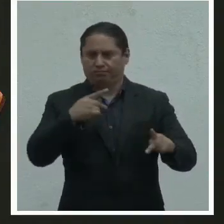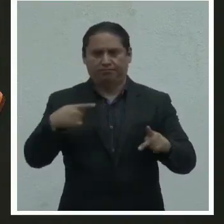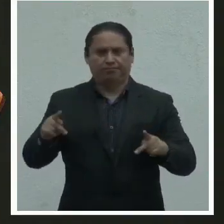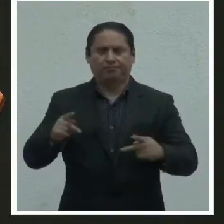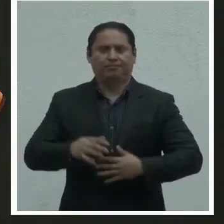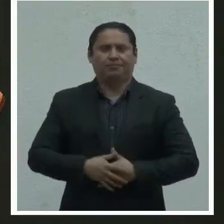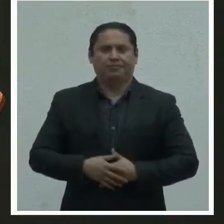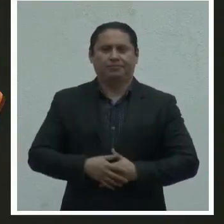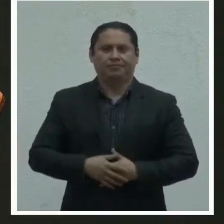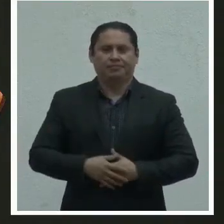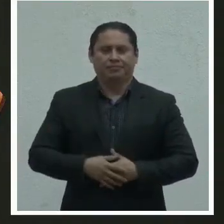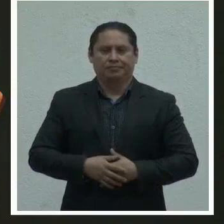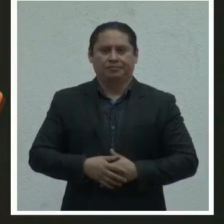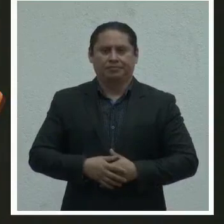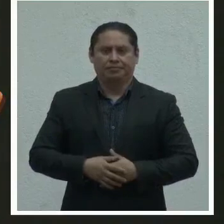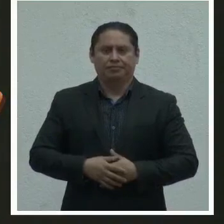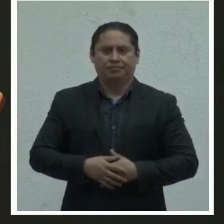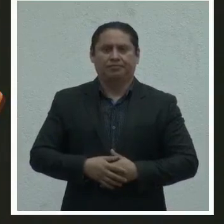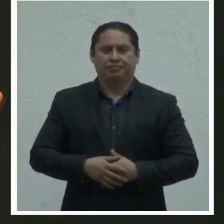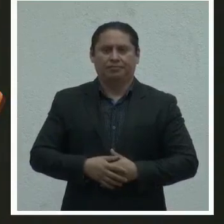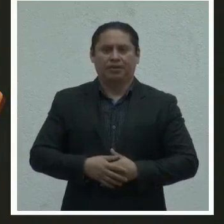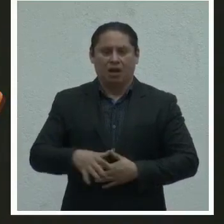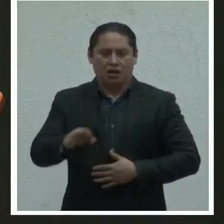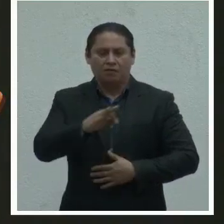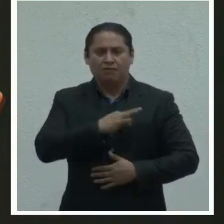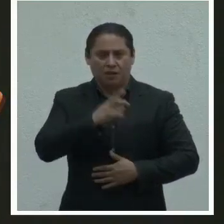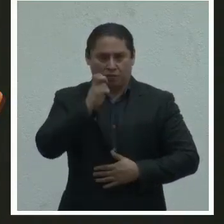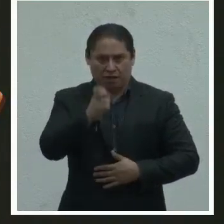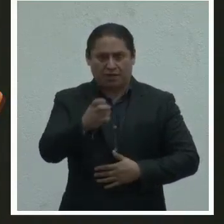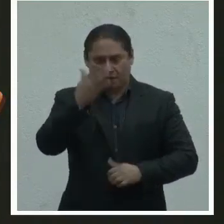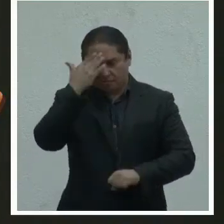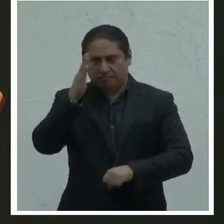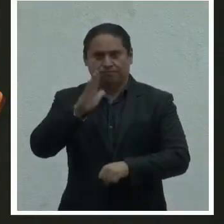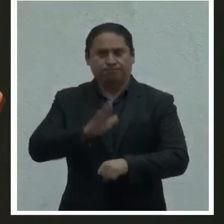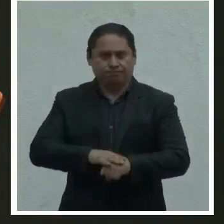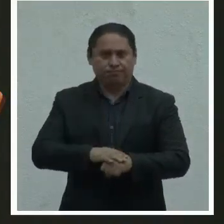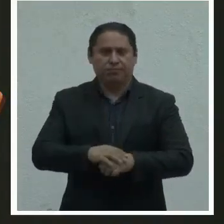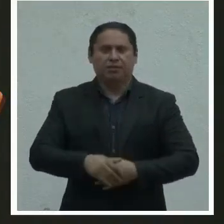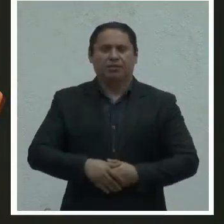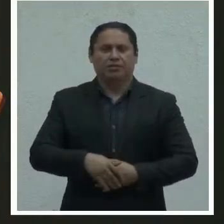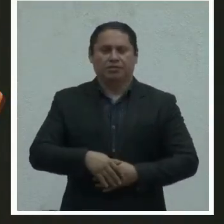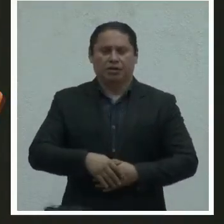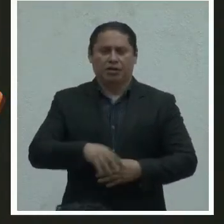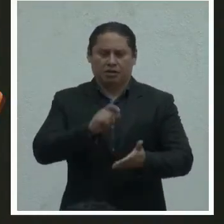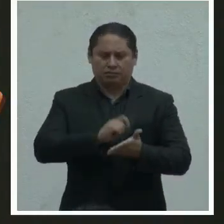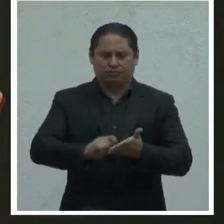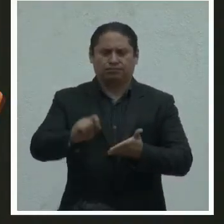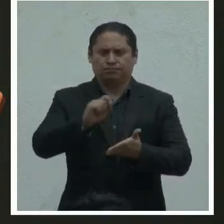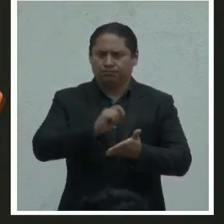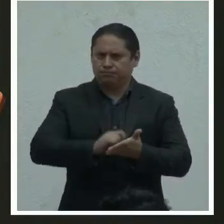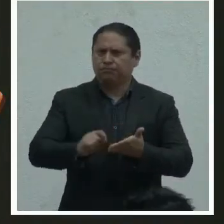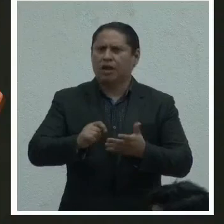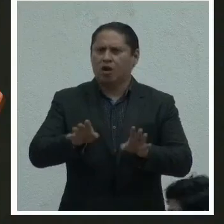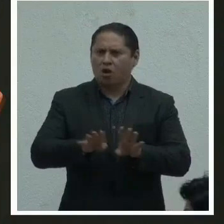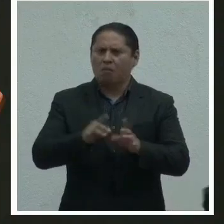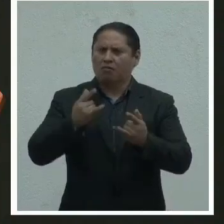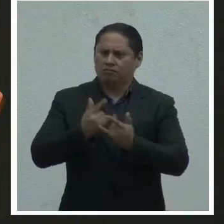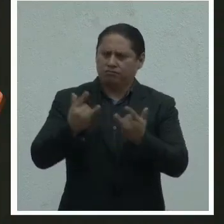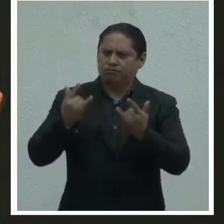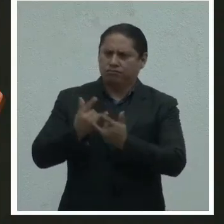la crónica, contando y dando fe de esa memoria, se van describiendo e hilando las historias